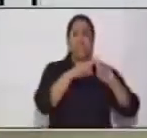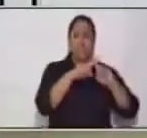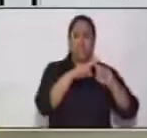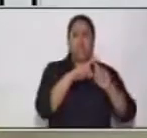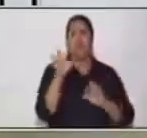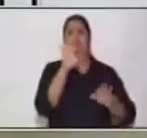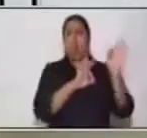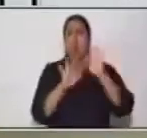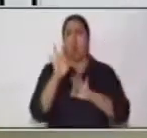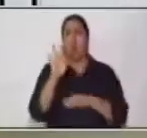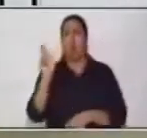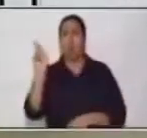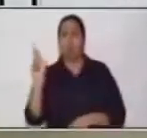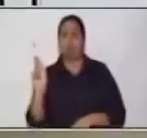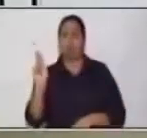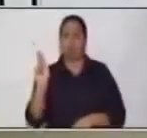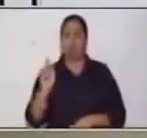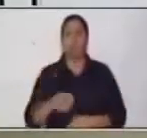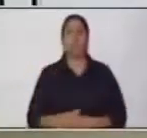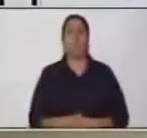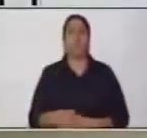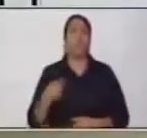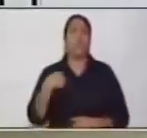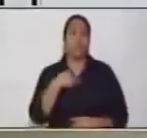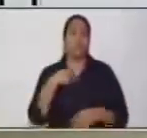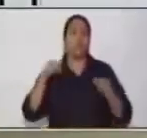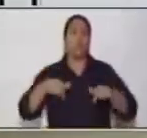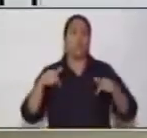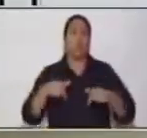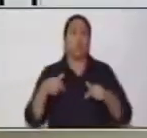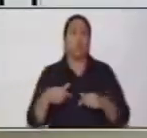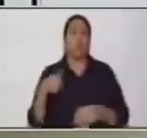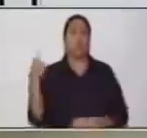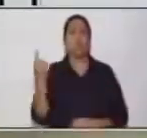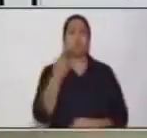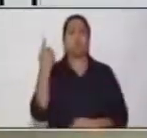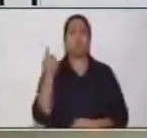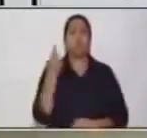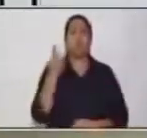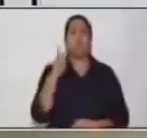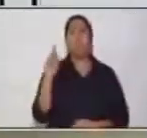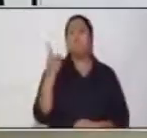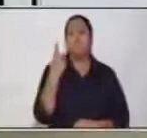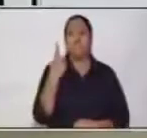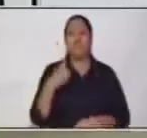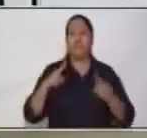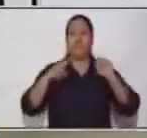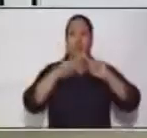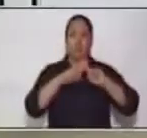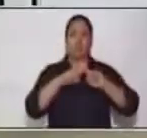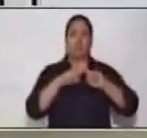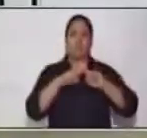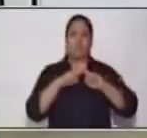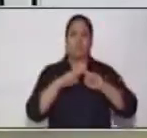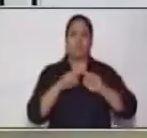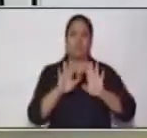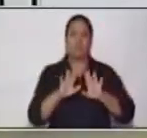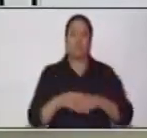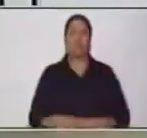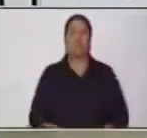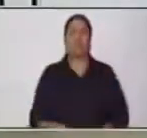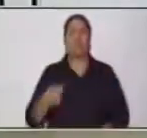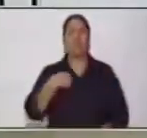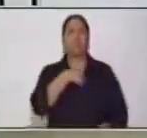Casi siempre se despeja Y, pero en esta ocasión vamos a variarlo. Vamos a estar despejando nuestra variable X. Entonces, como tenemos nuestra